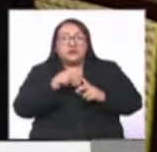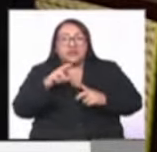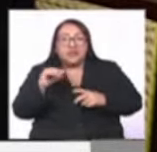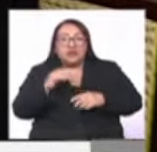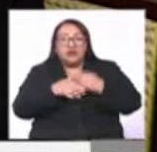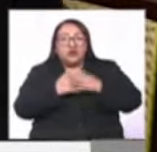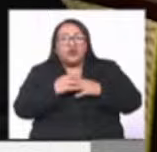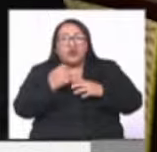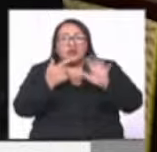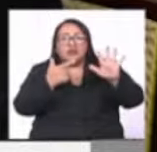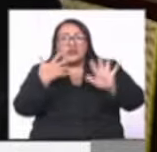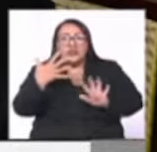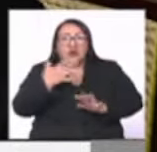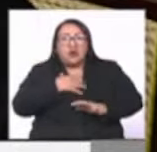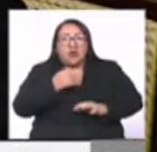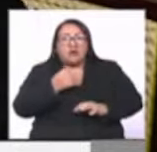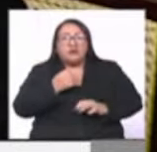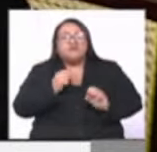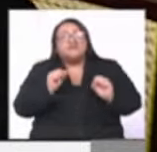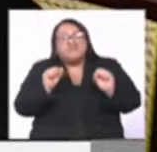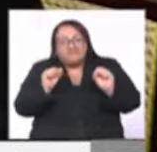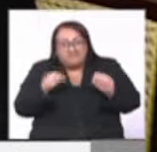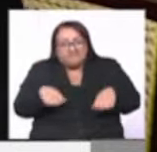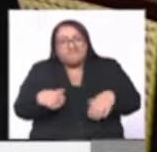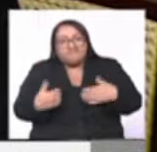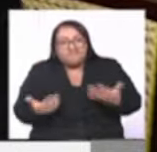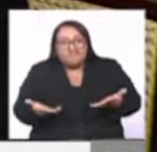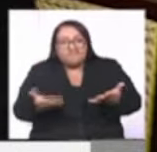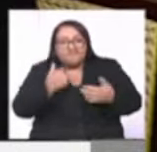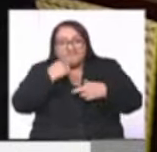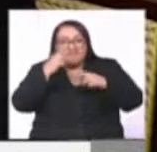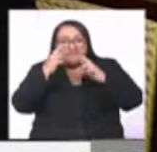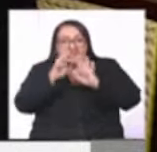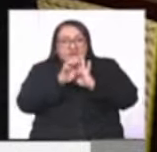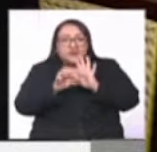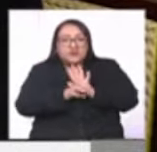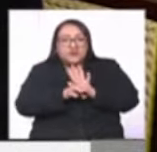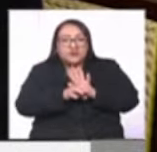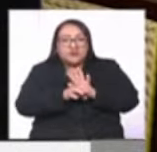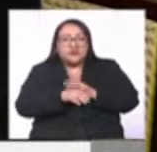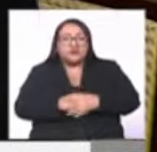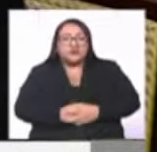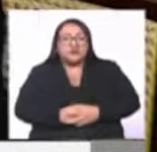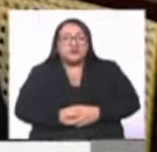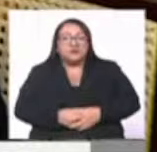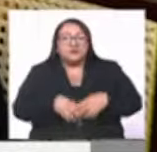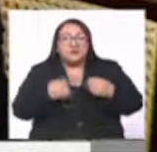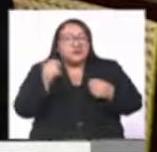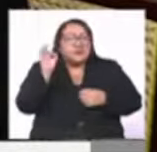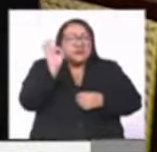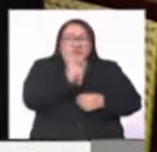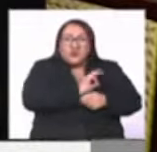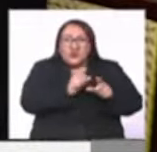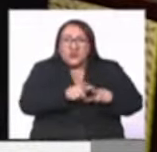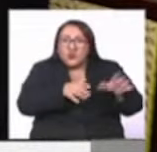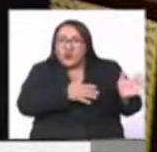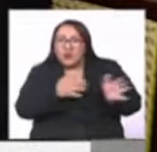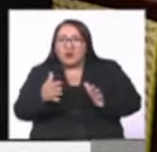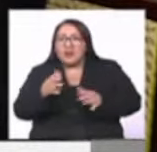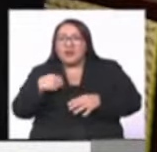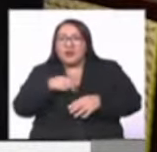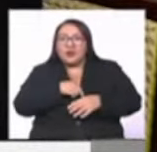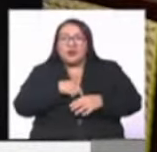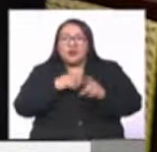de los 75 años s hubiéramos vulnerado la Constitución y la ley porque en ninguna parte de